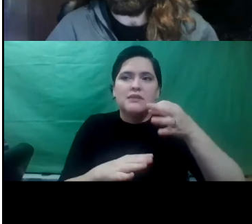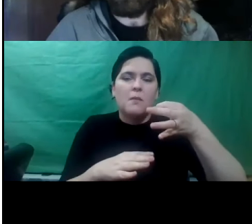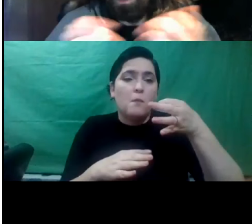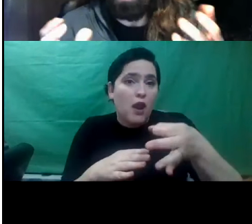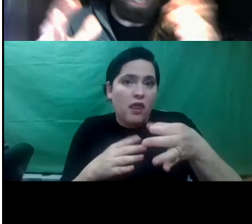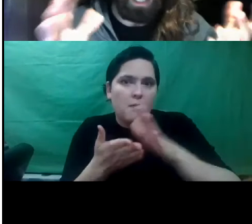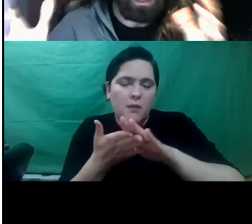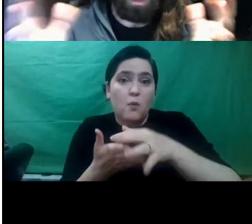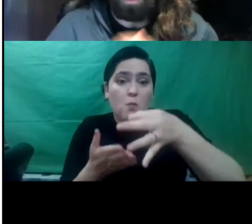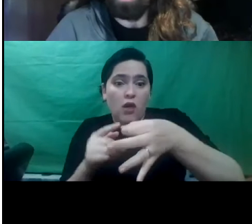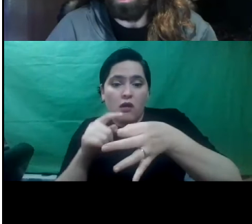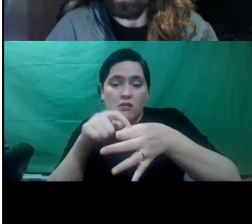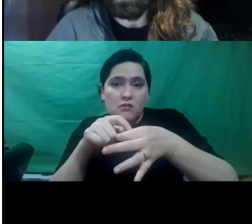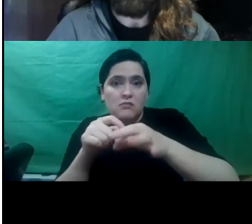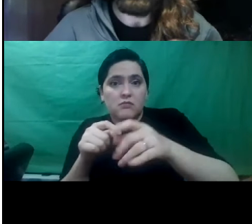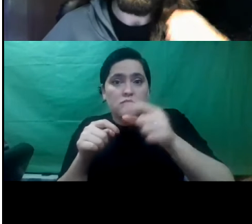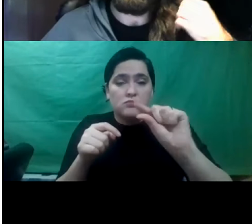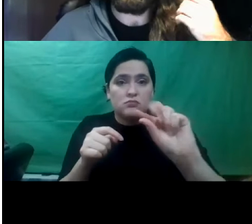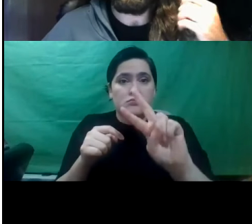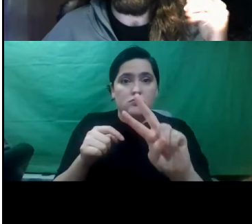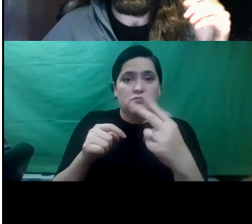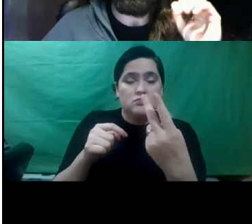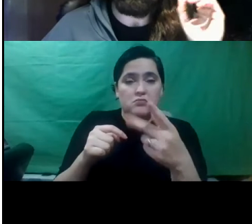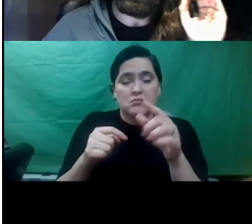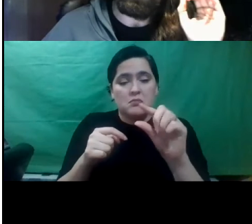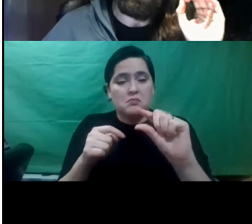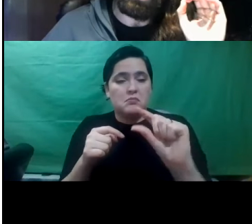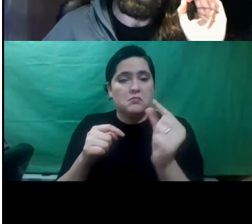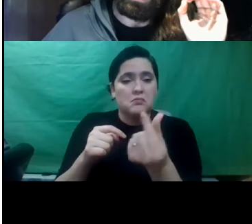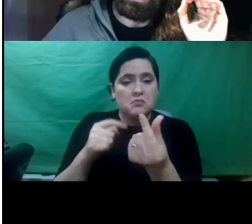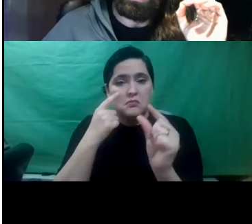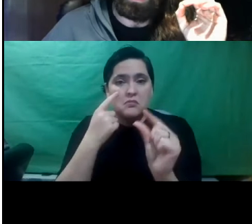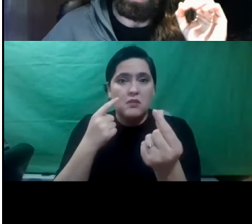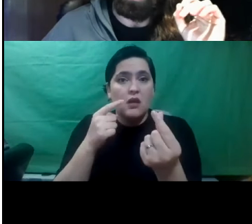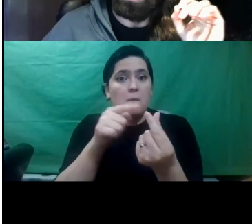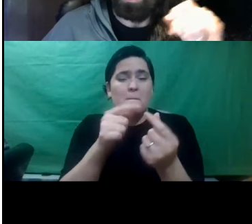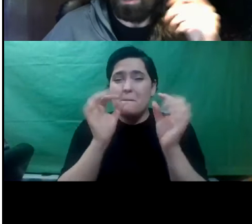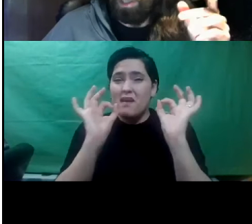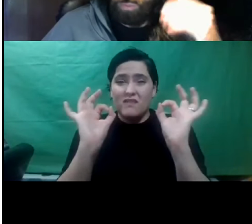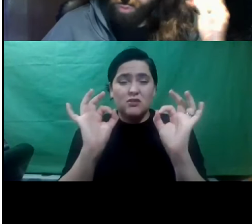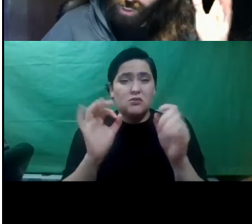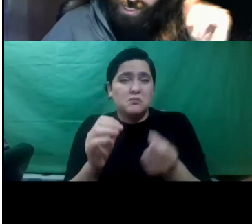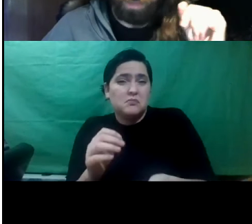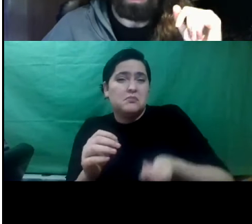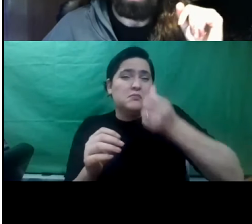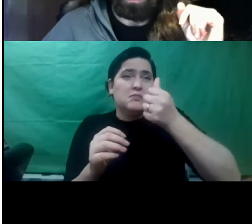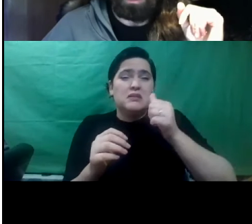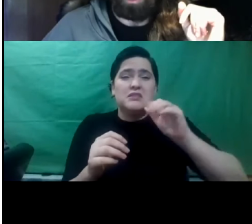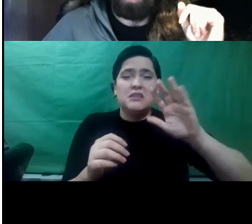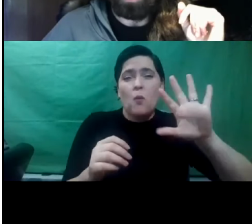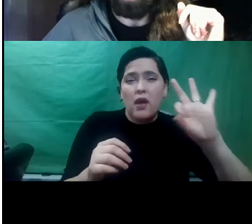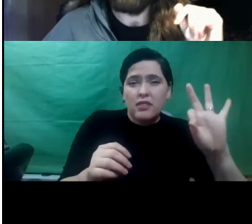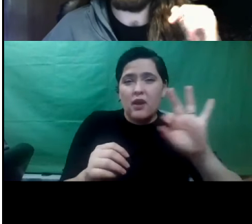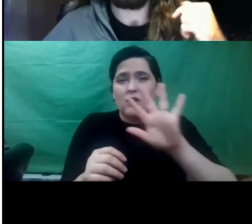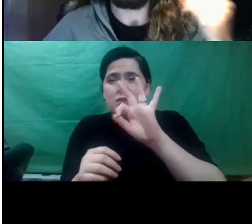caras posibles, cara y sello, perdón, dos lados posibles, y si es que la moneda está perfectamente balanceada, es decir, que la probabilidad de que sea uno o cara